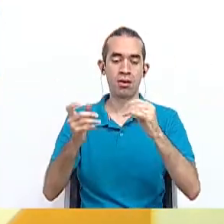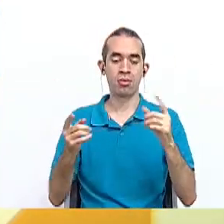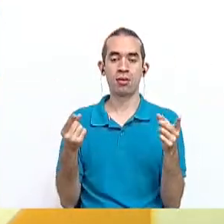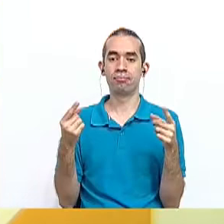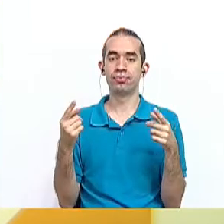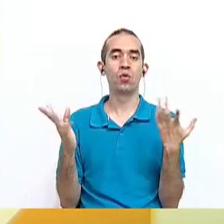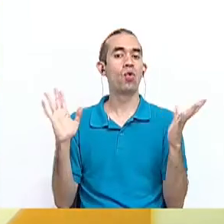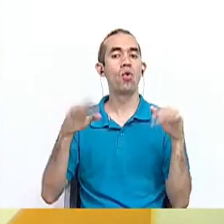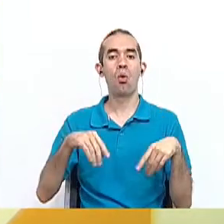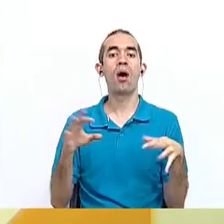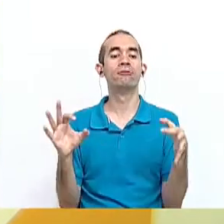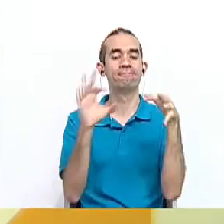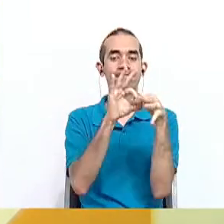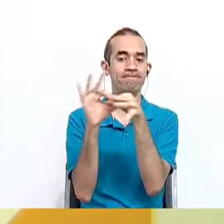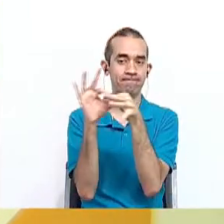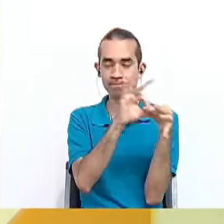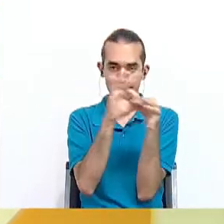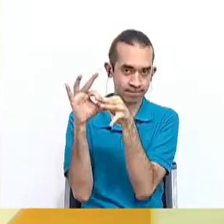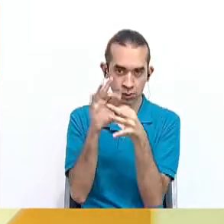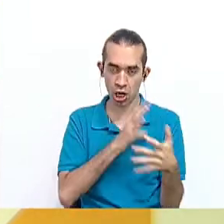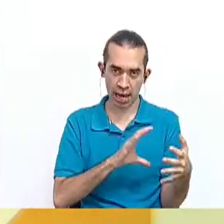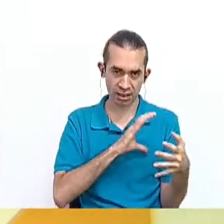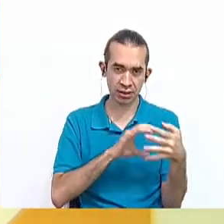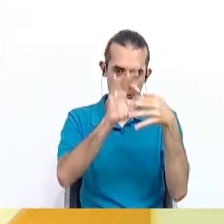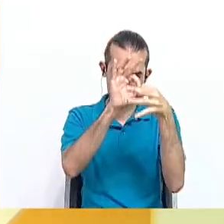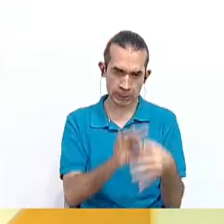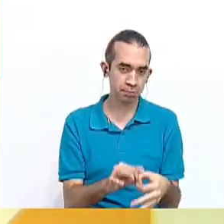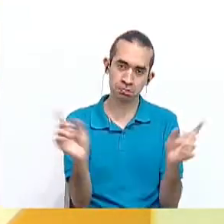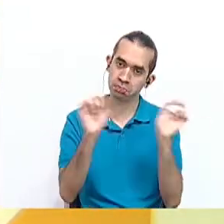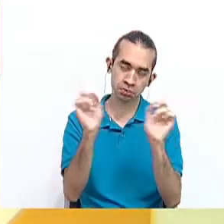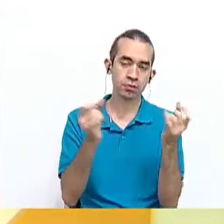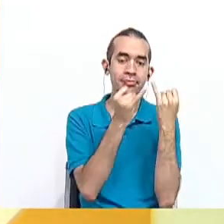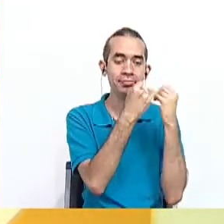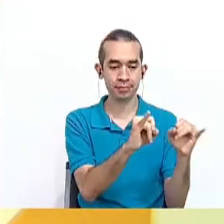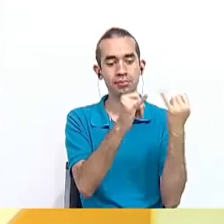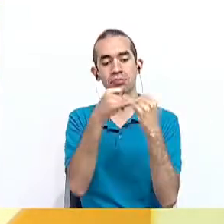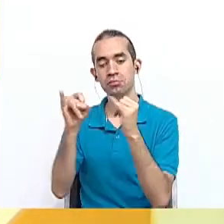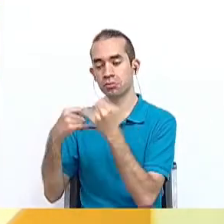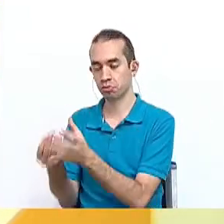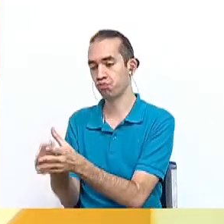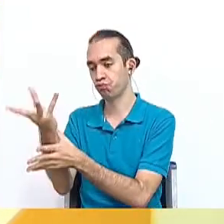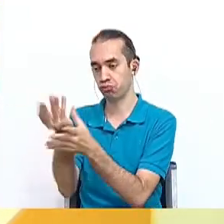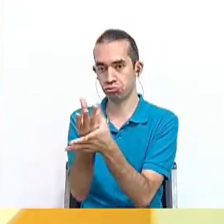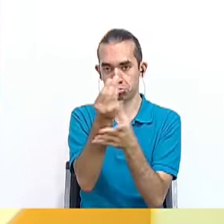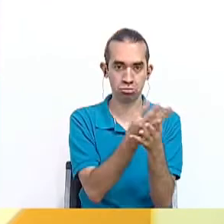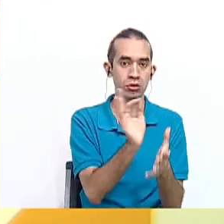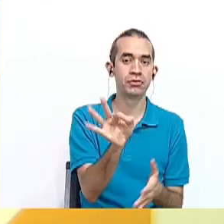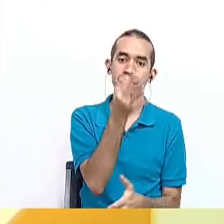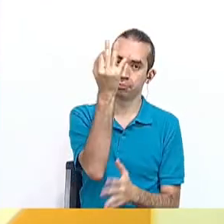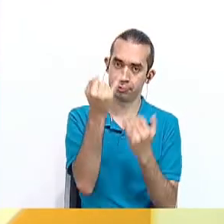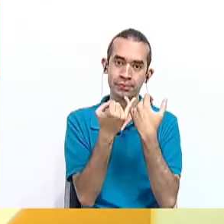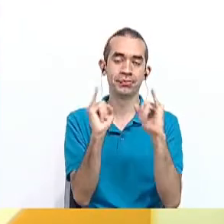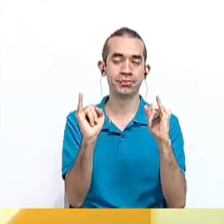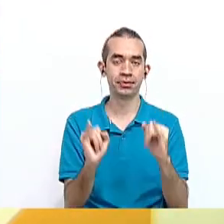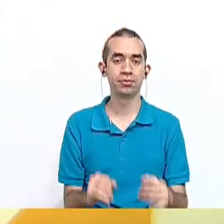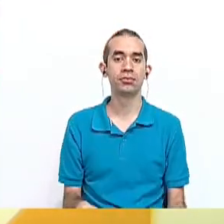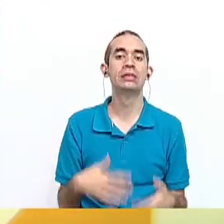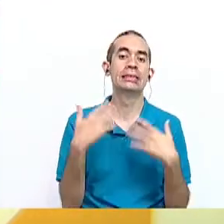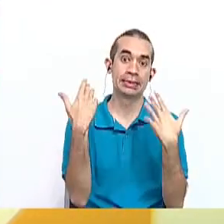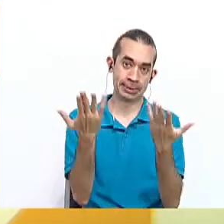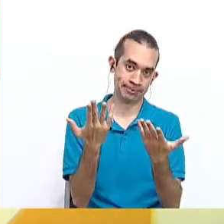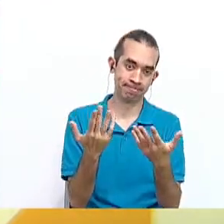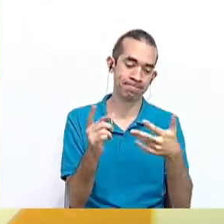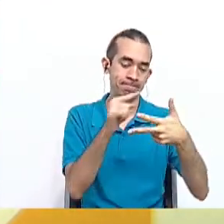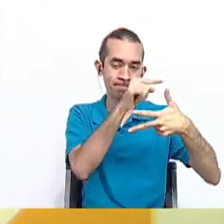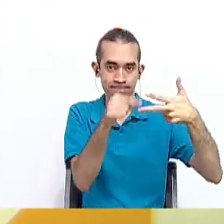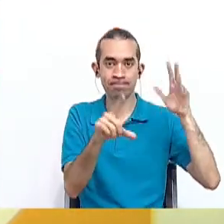Es decir, que no había una relación o una interconexión entre ellos. Cada uno se manifestaba de forma independiente. Esas fueron